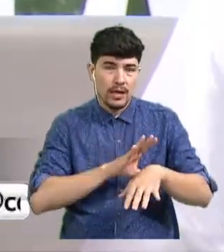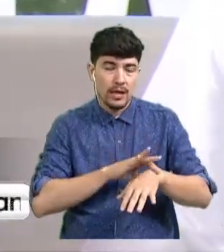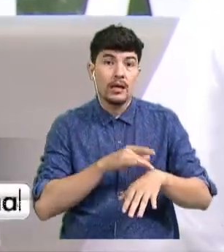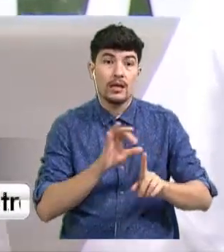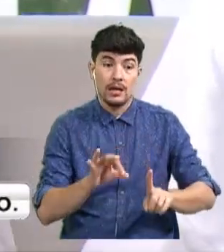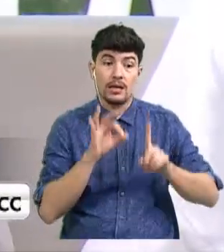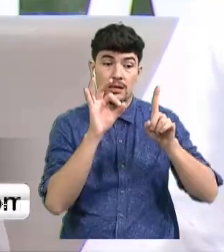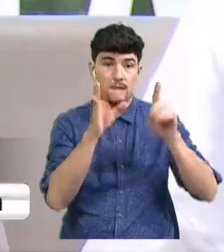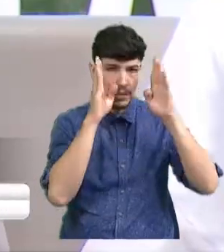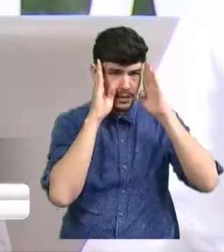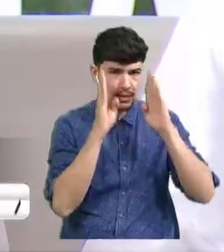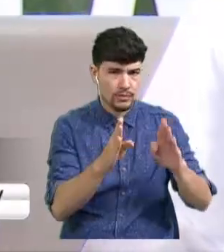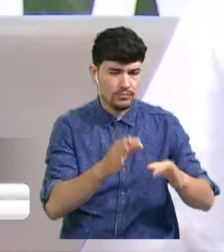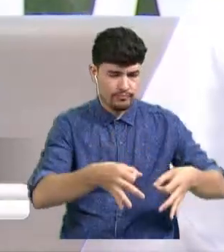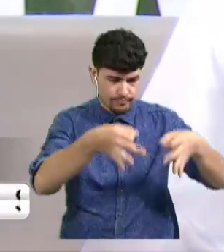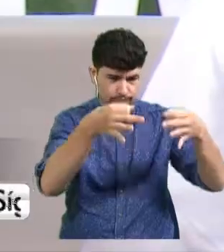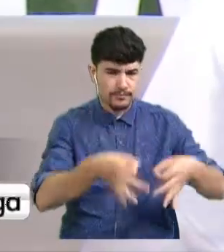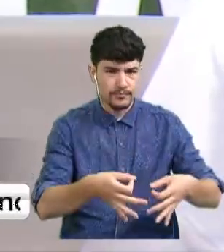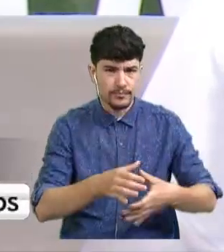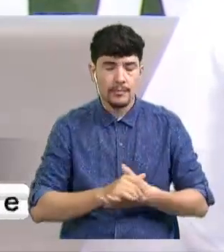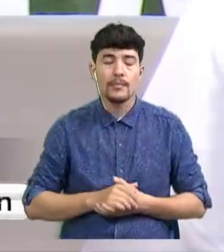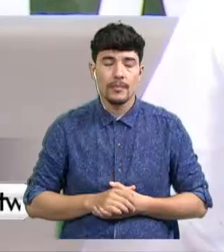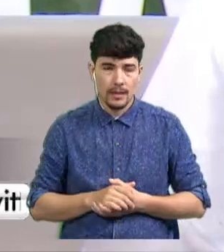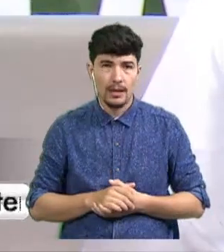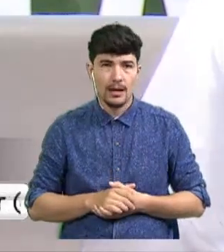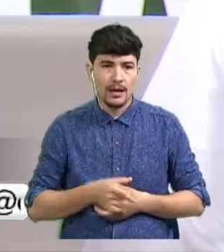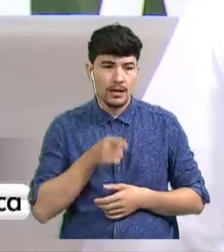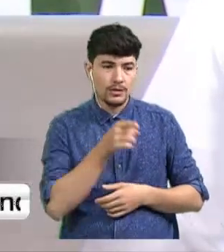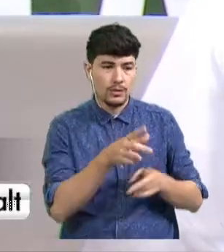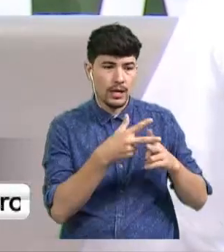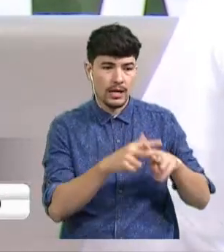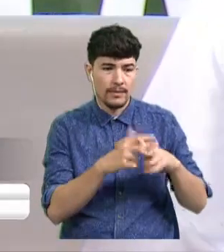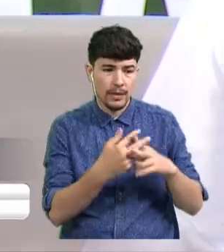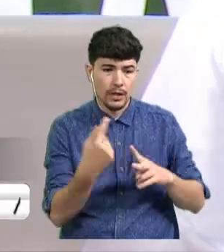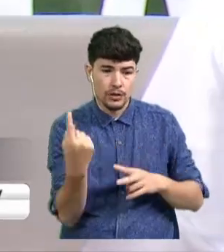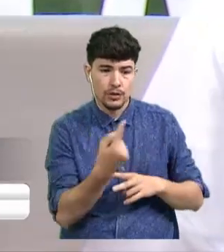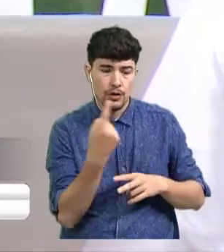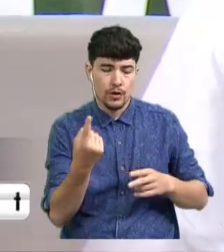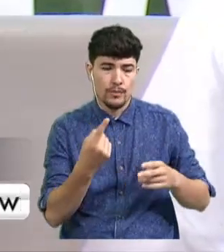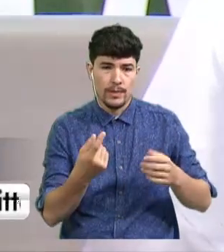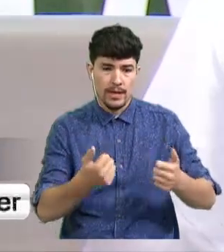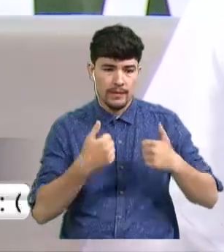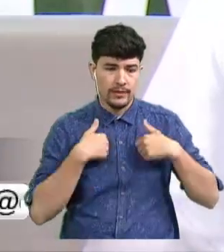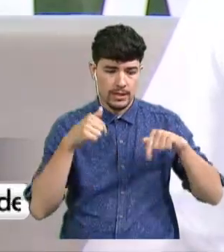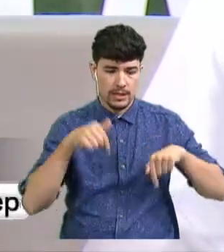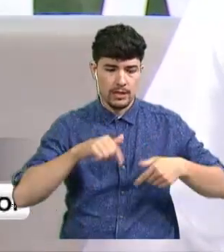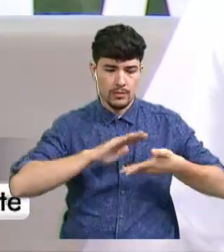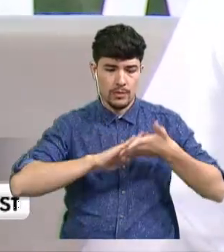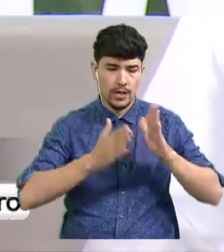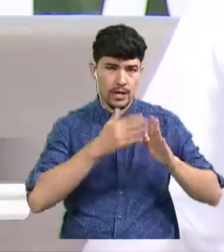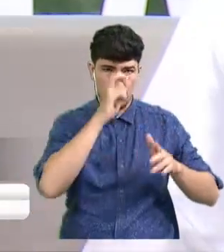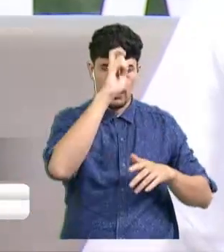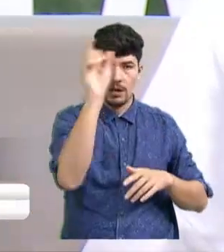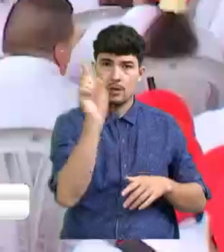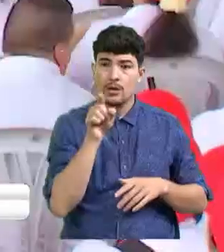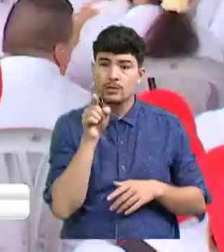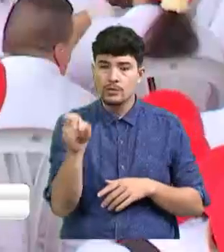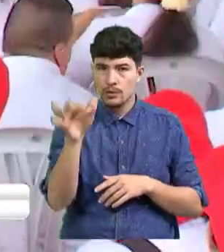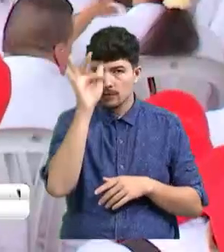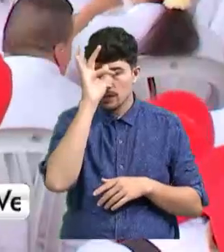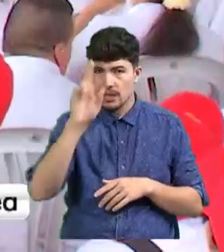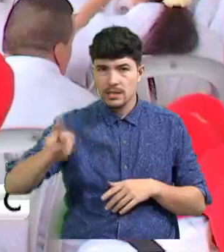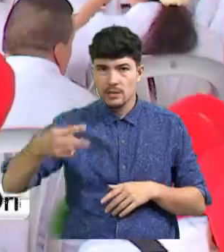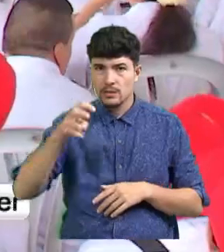una atención mucho más oportuna. Decir que no solamente estos equipos van a beneficiar a la población del norte, este hospital de segundo nivel, con